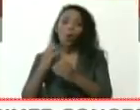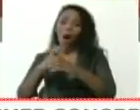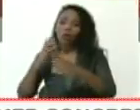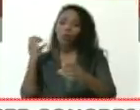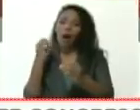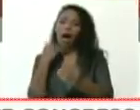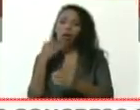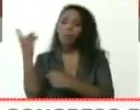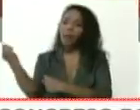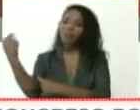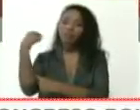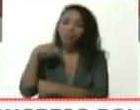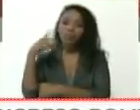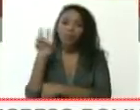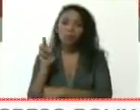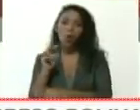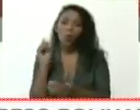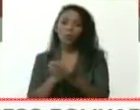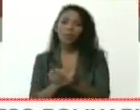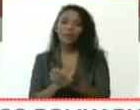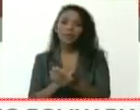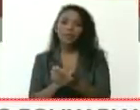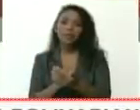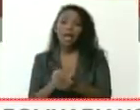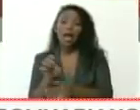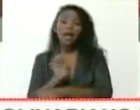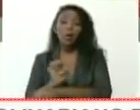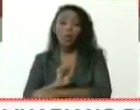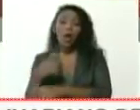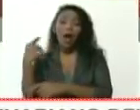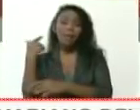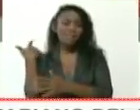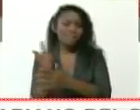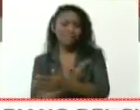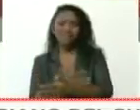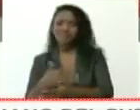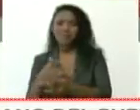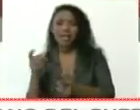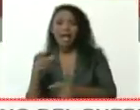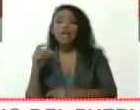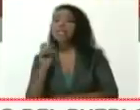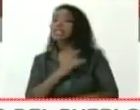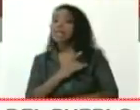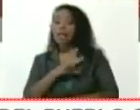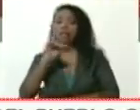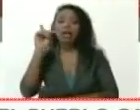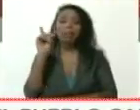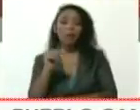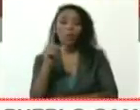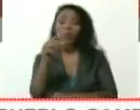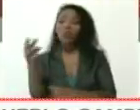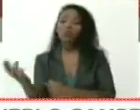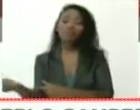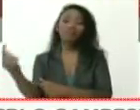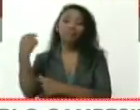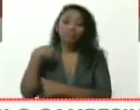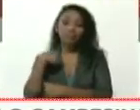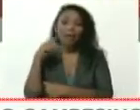En Ecuador tenemos unos tantos miles también, en Chile, de Chile se ha generado un retorno también.